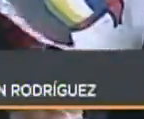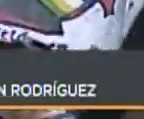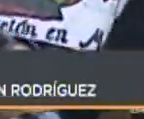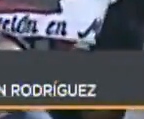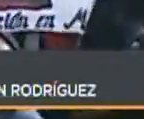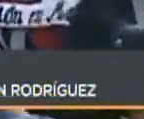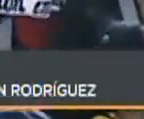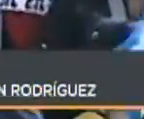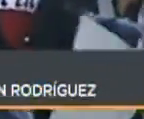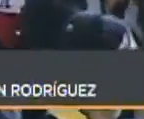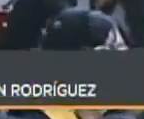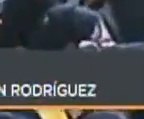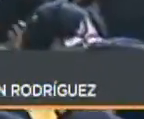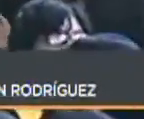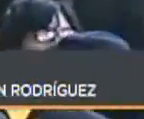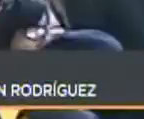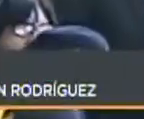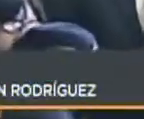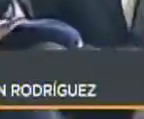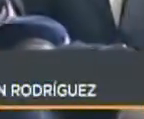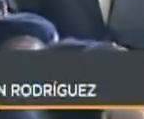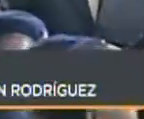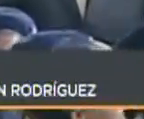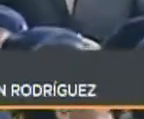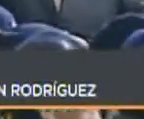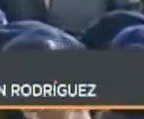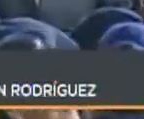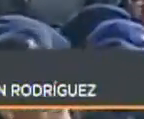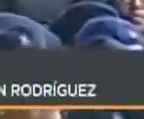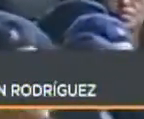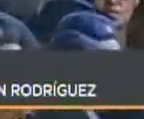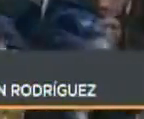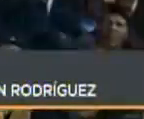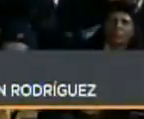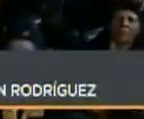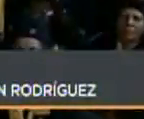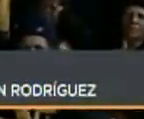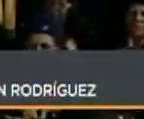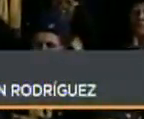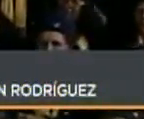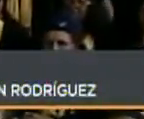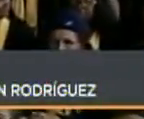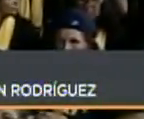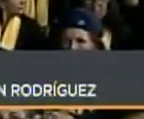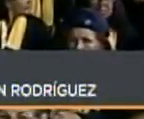Miren, para que vean la importancia del carnet de la patria.